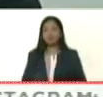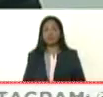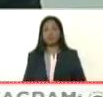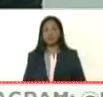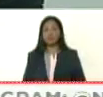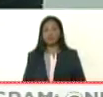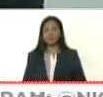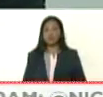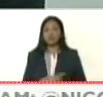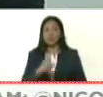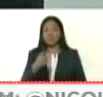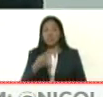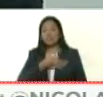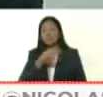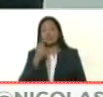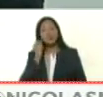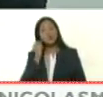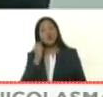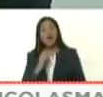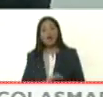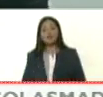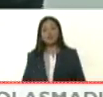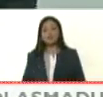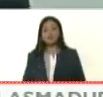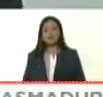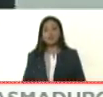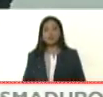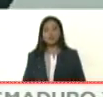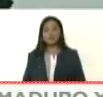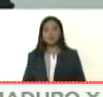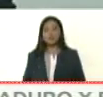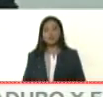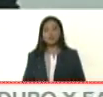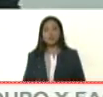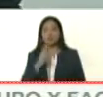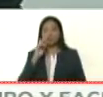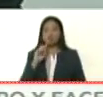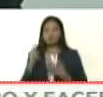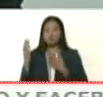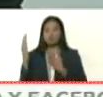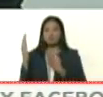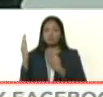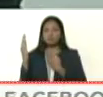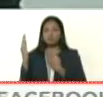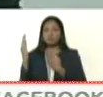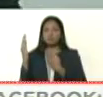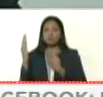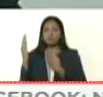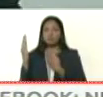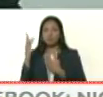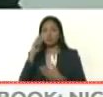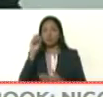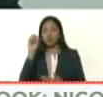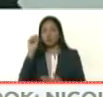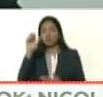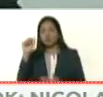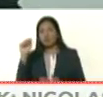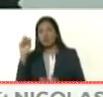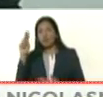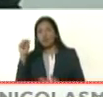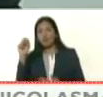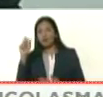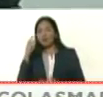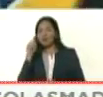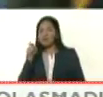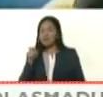Esa señora, Rosana de Cúcuta, es esta señora que está aquí, Rosana Barrera. Y